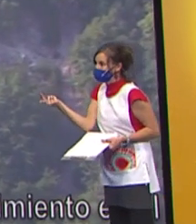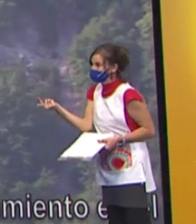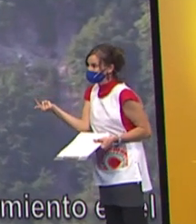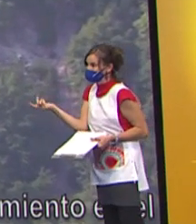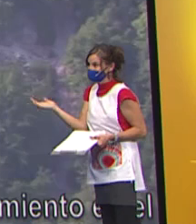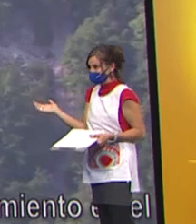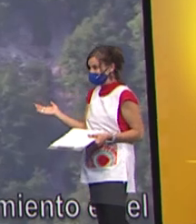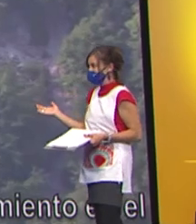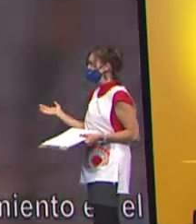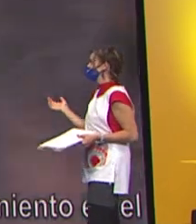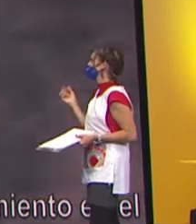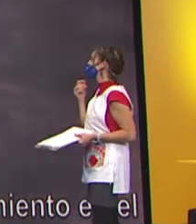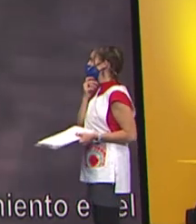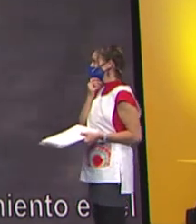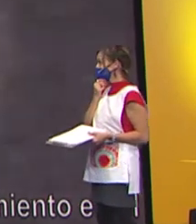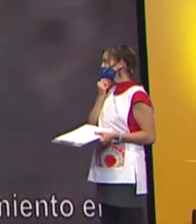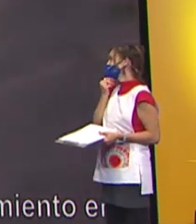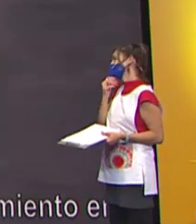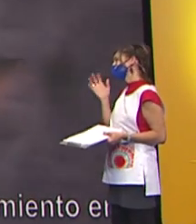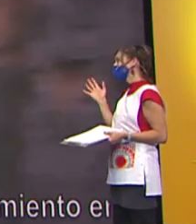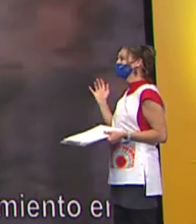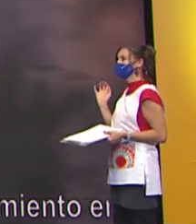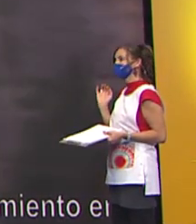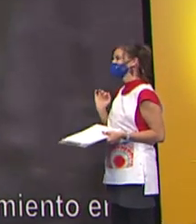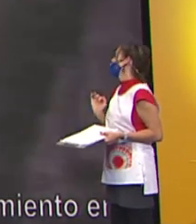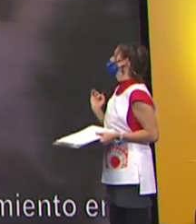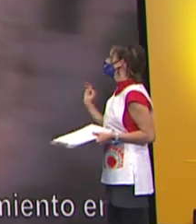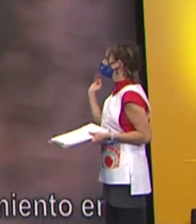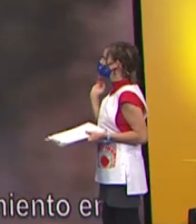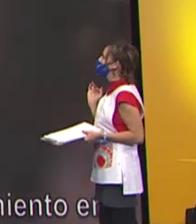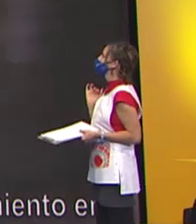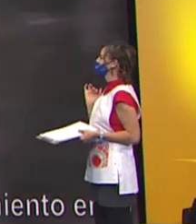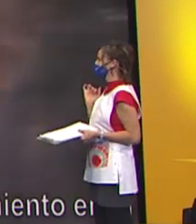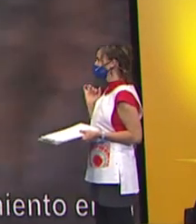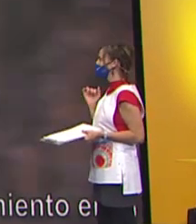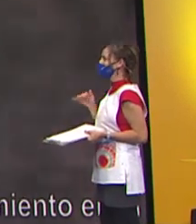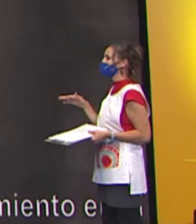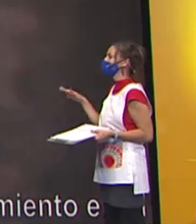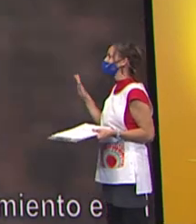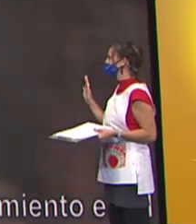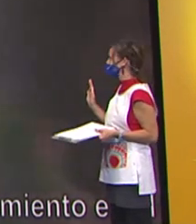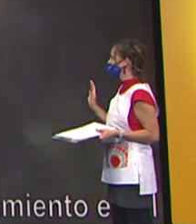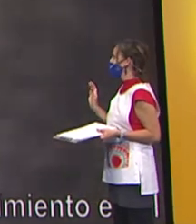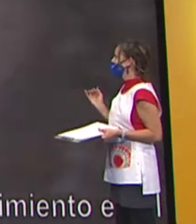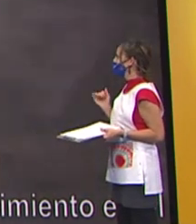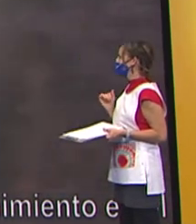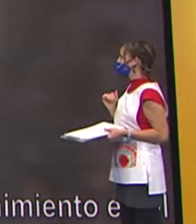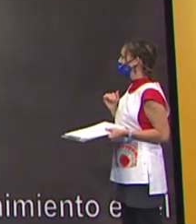las presas, también. De los que lo van a comer. ¿No? Claro. Hay varios motivos que los hacen volar, no es que